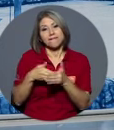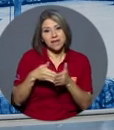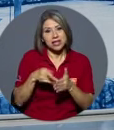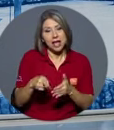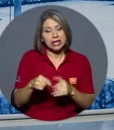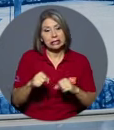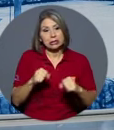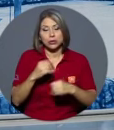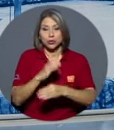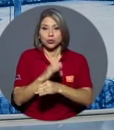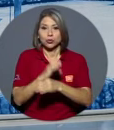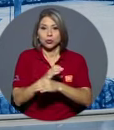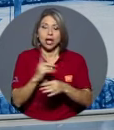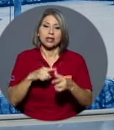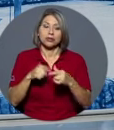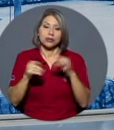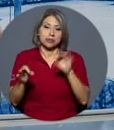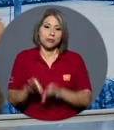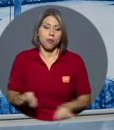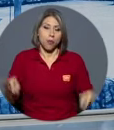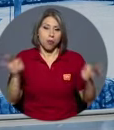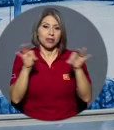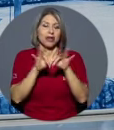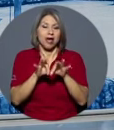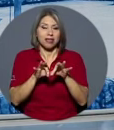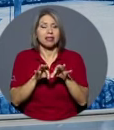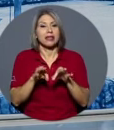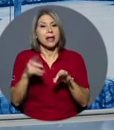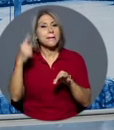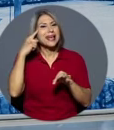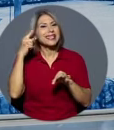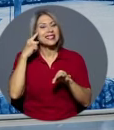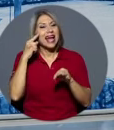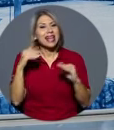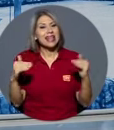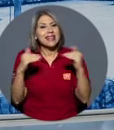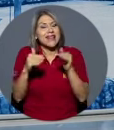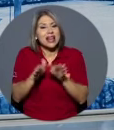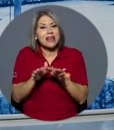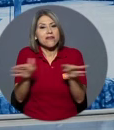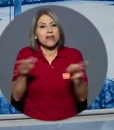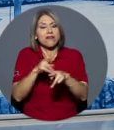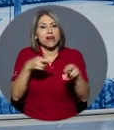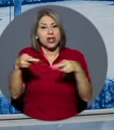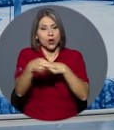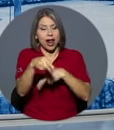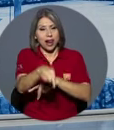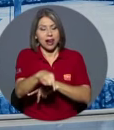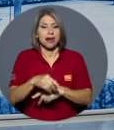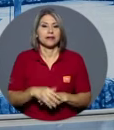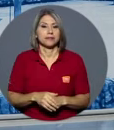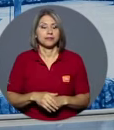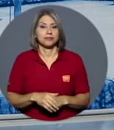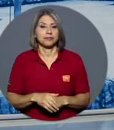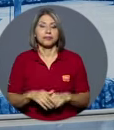afectar. Entonces es importante tener una visión también de carácter regional, pero sobre